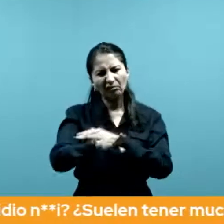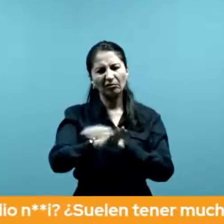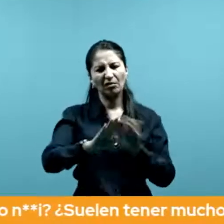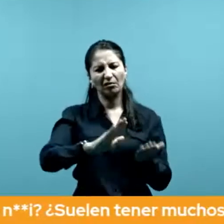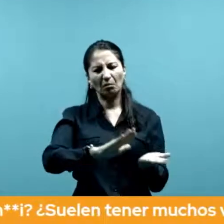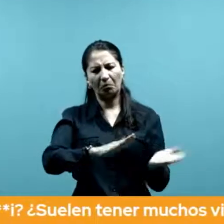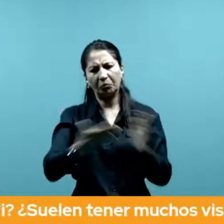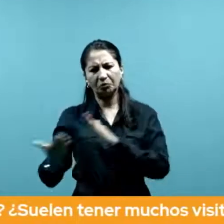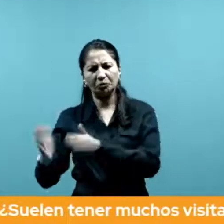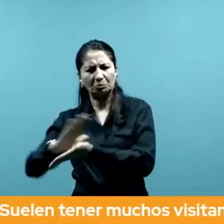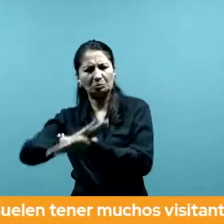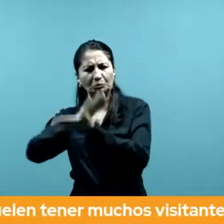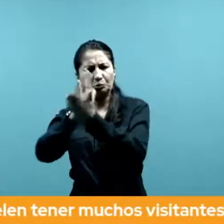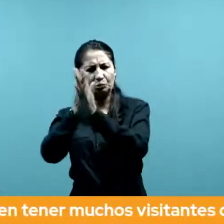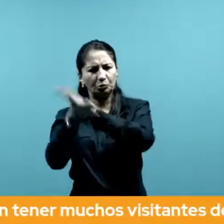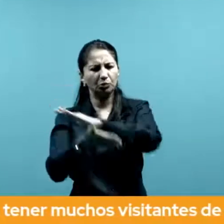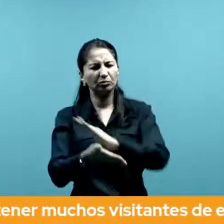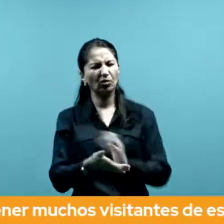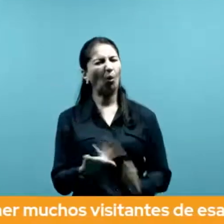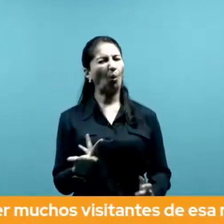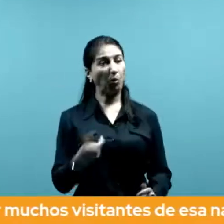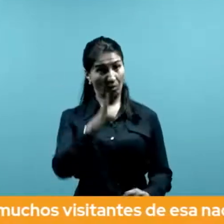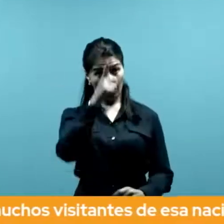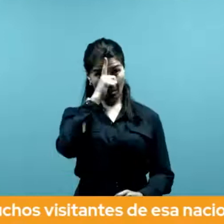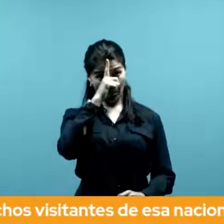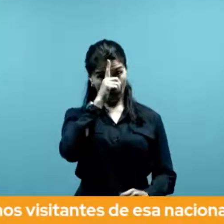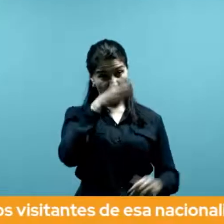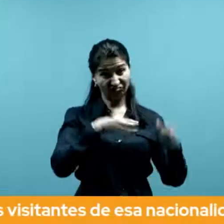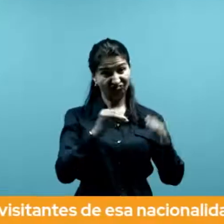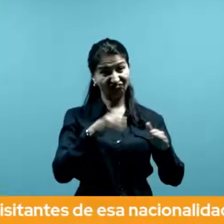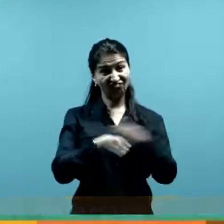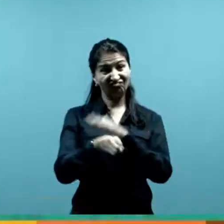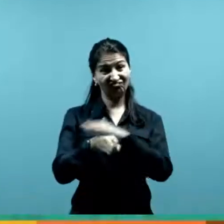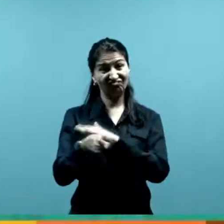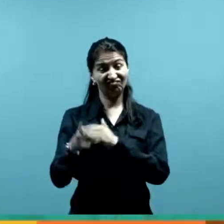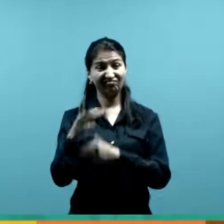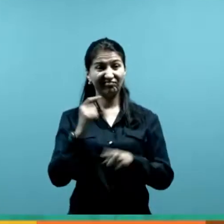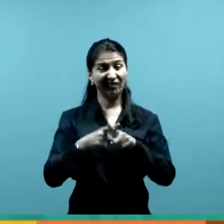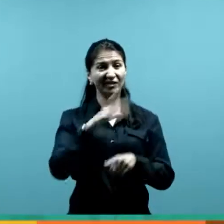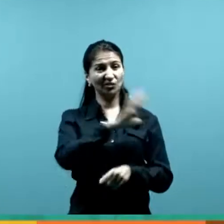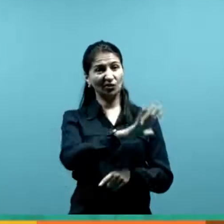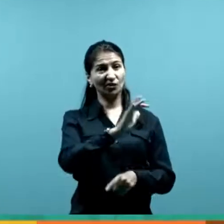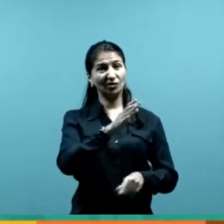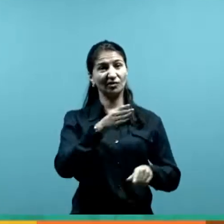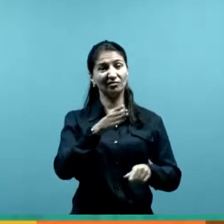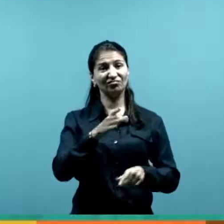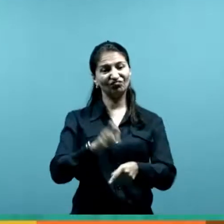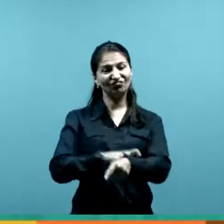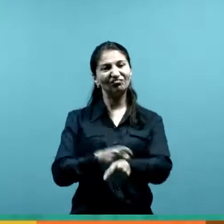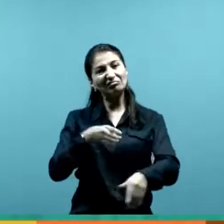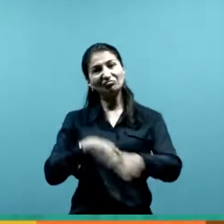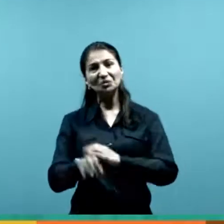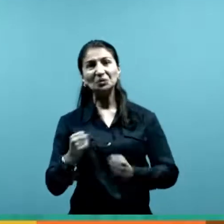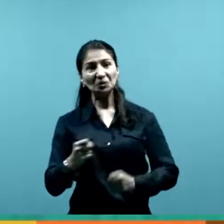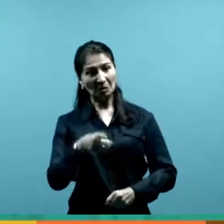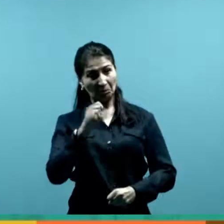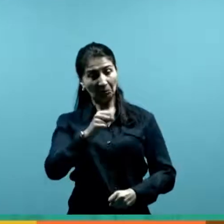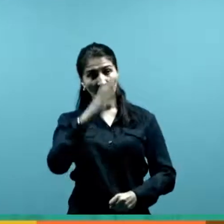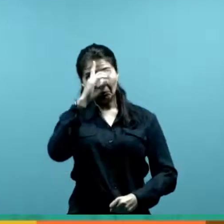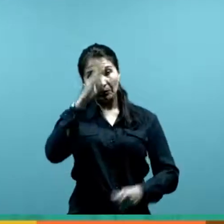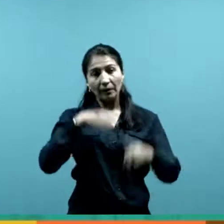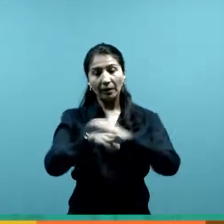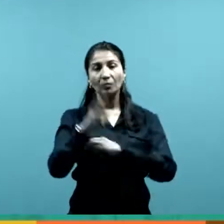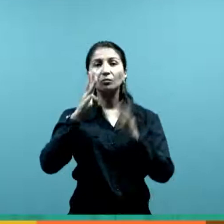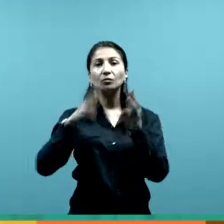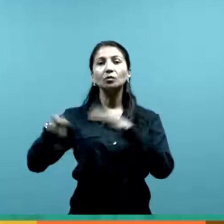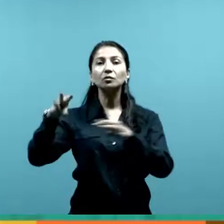muchos visitantes de esa nacionalidad? So